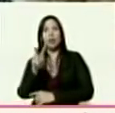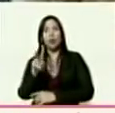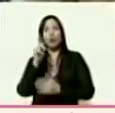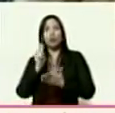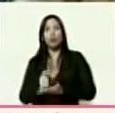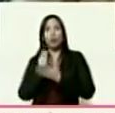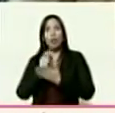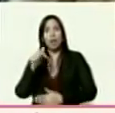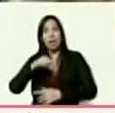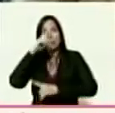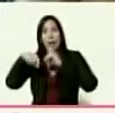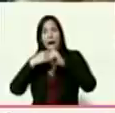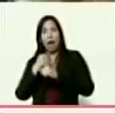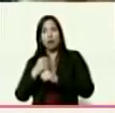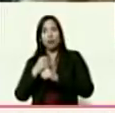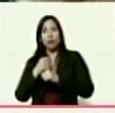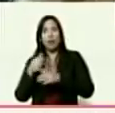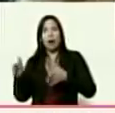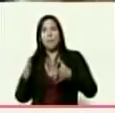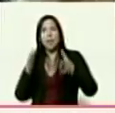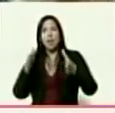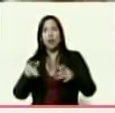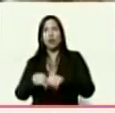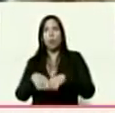año vamos camino a romper ese récord.